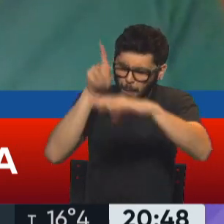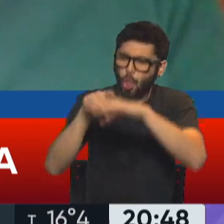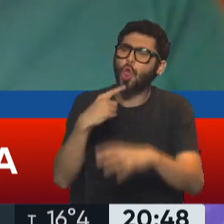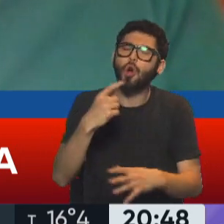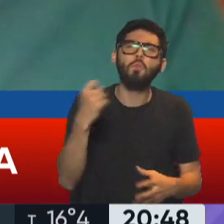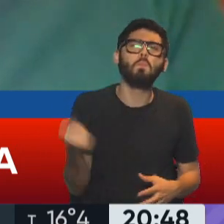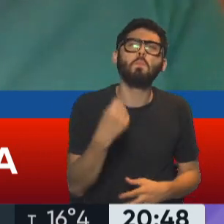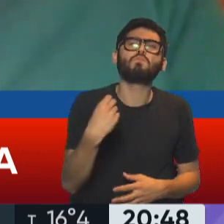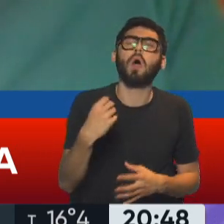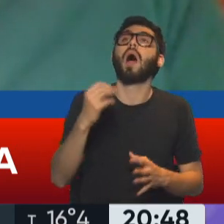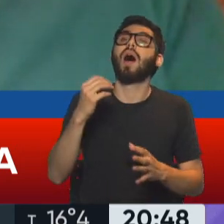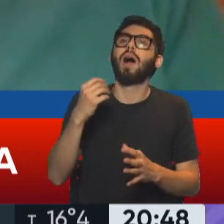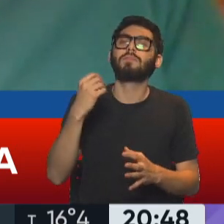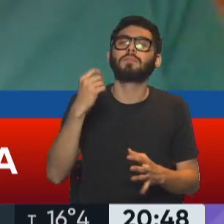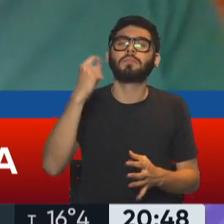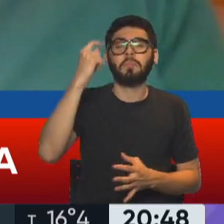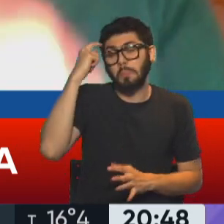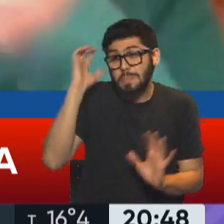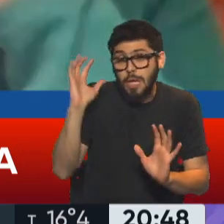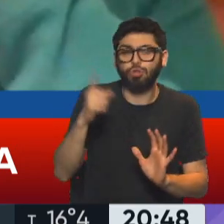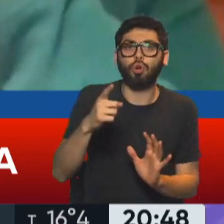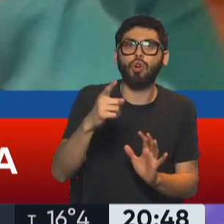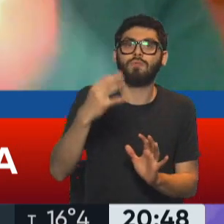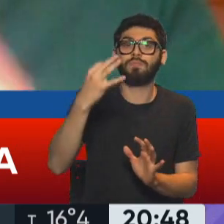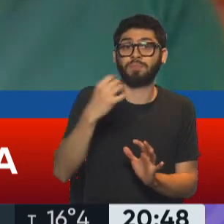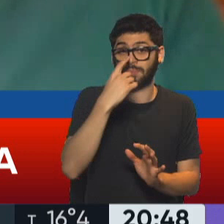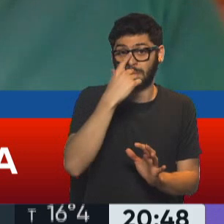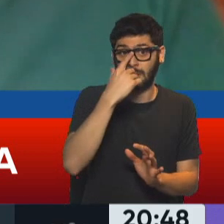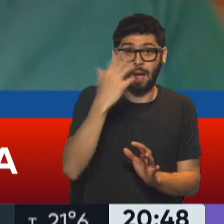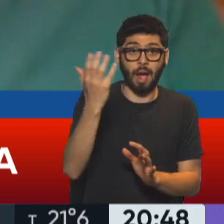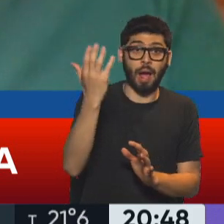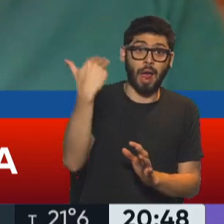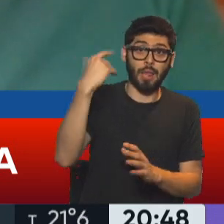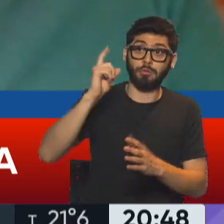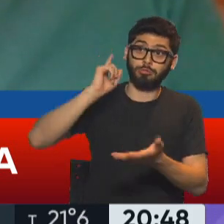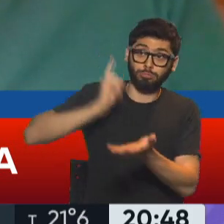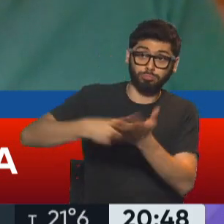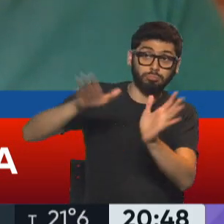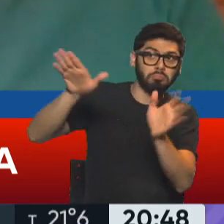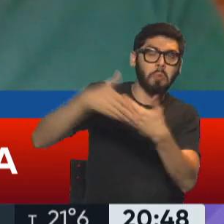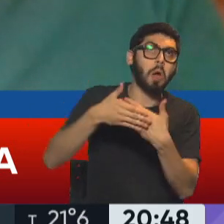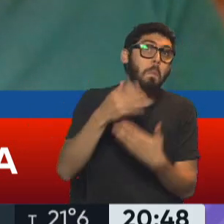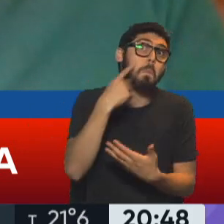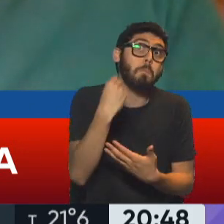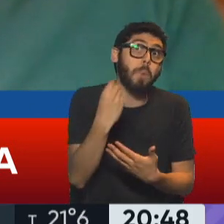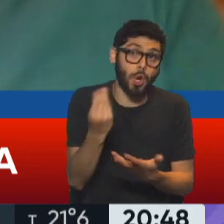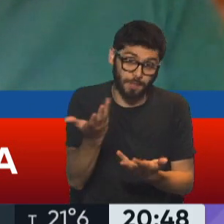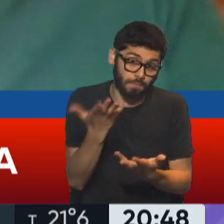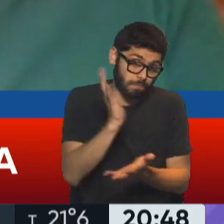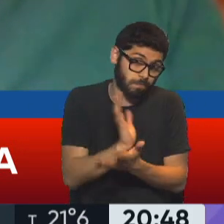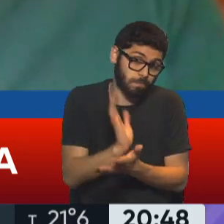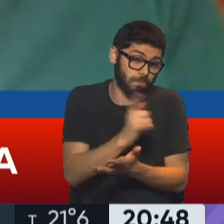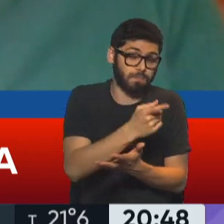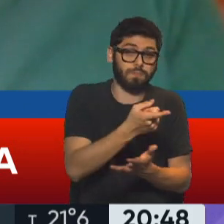Impacto te pregunto pensando principalmente en aquel argumento de por qué se empezaron a aplicar las restricciones, que era para tratar de contener